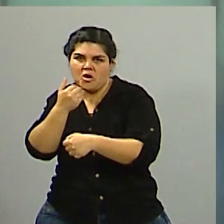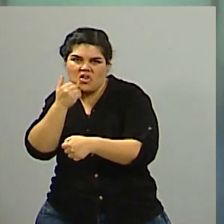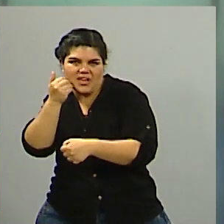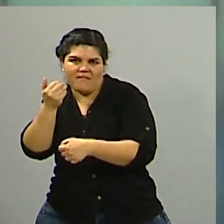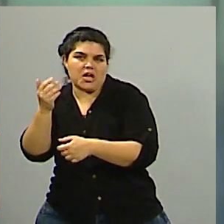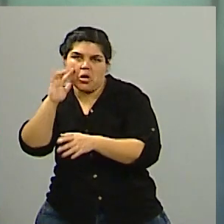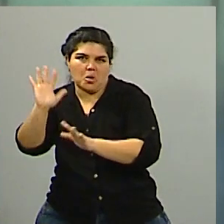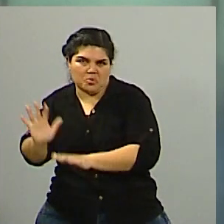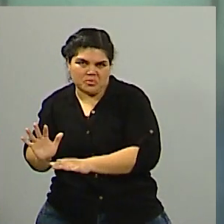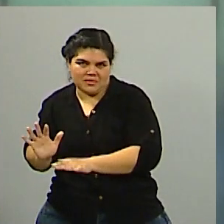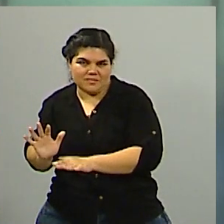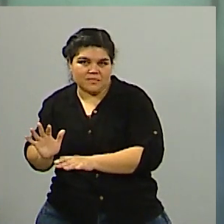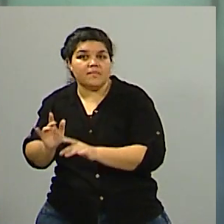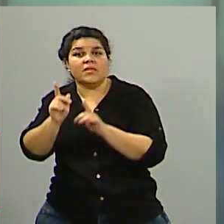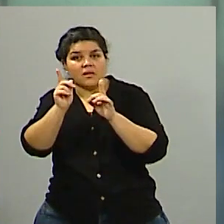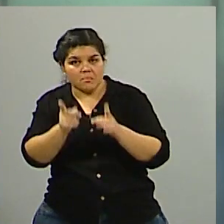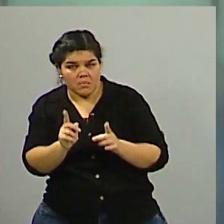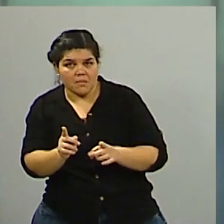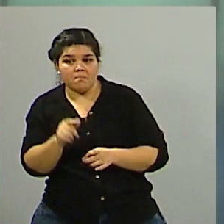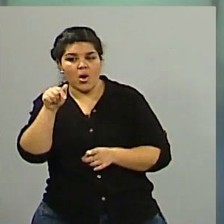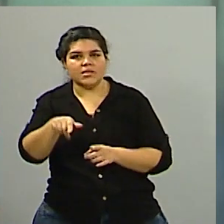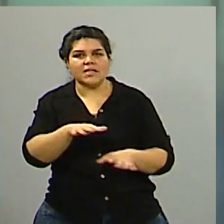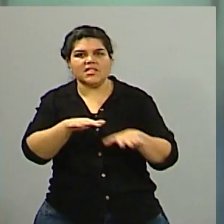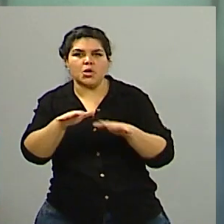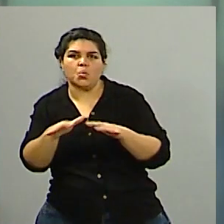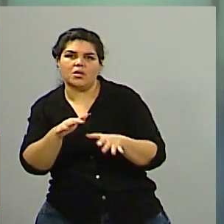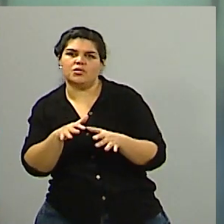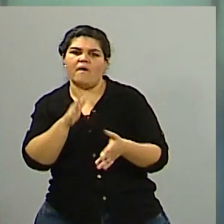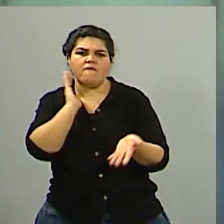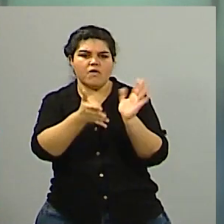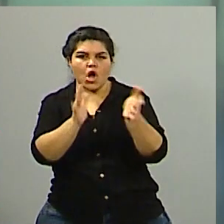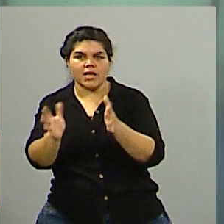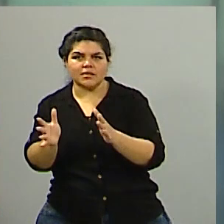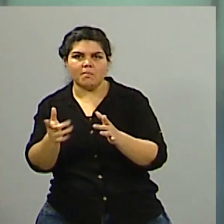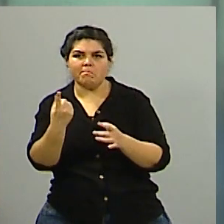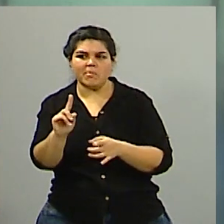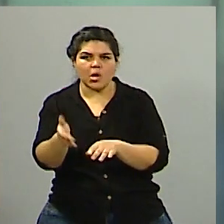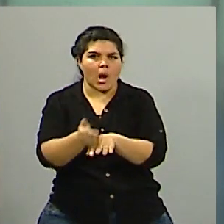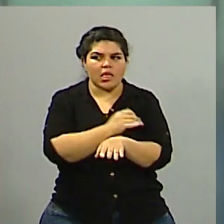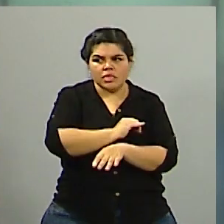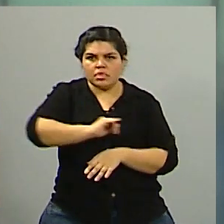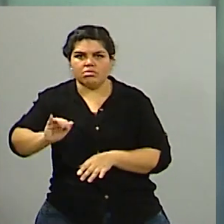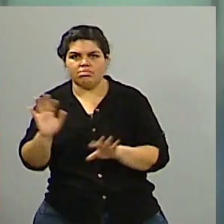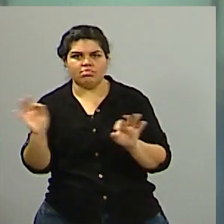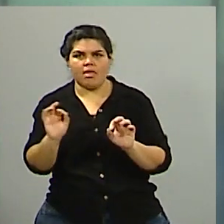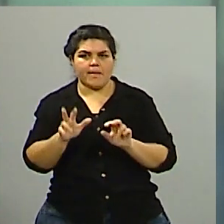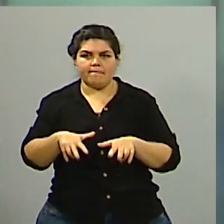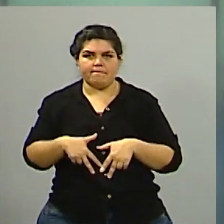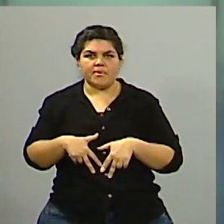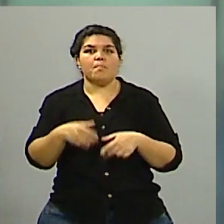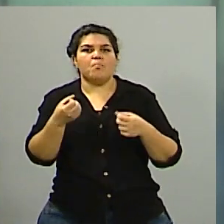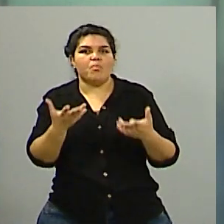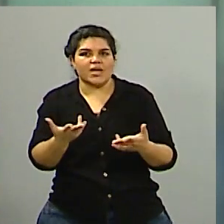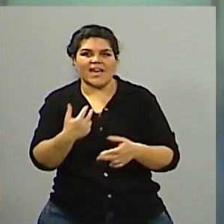mucha gente que atraviesa situaciones de violencia y que no lo denuncia. Claro. En relación a lo que hablábamos anteriormente, porque son los hijos